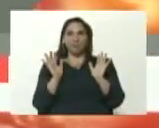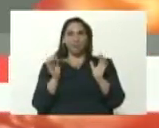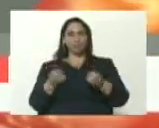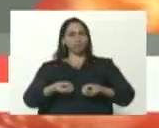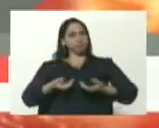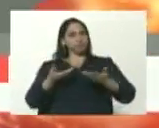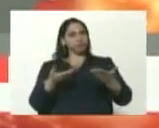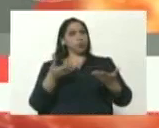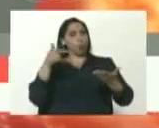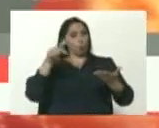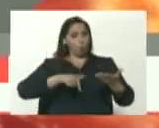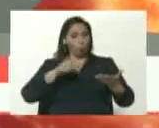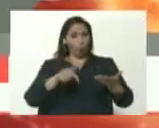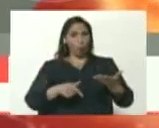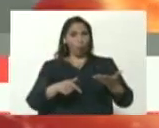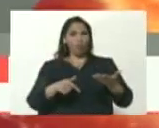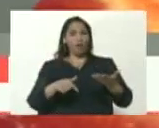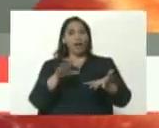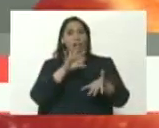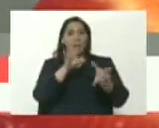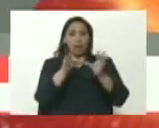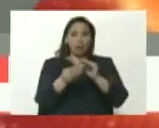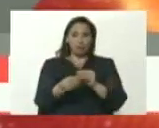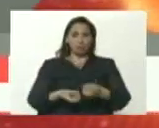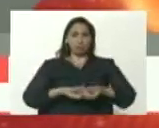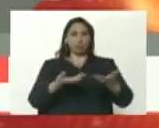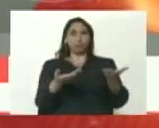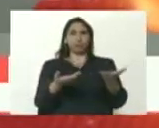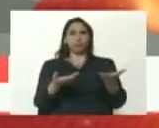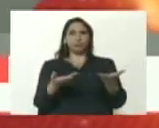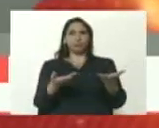Entregando hoy la sexta clase.